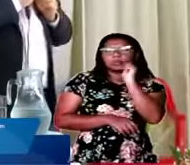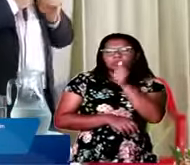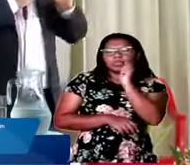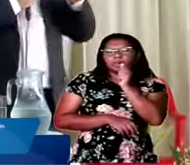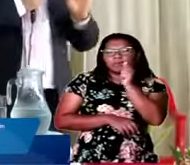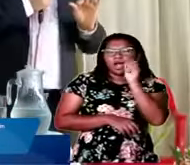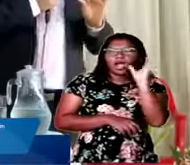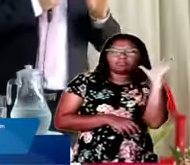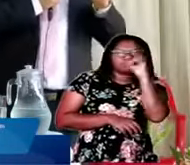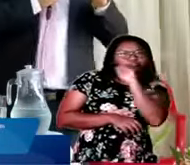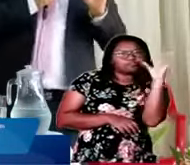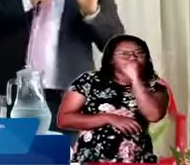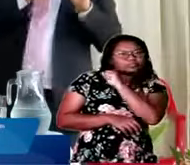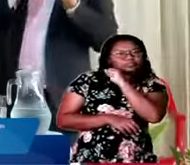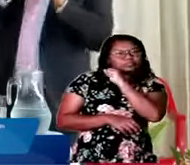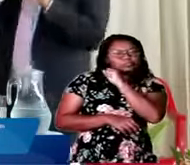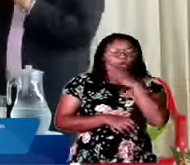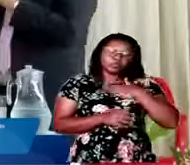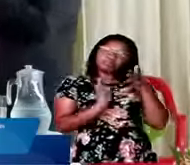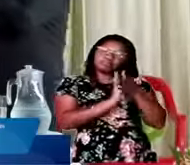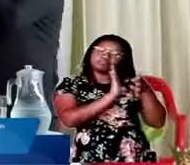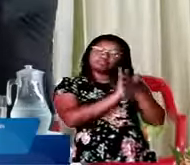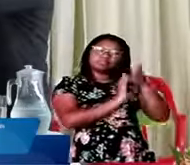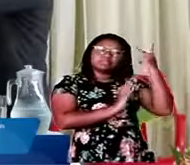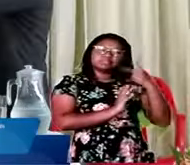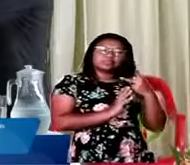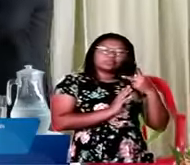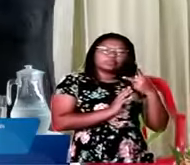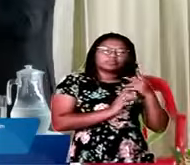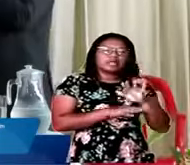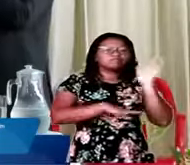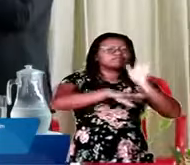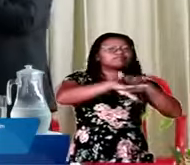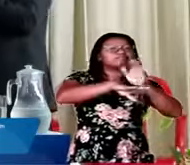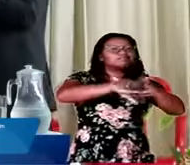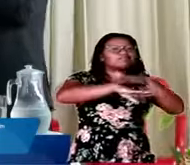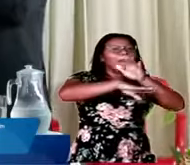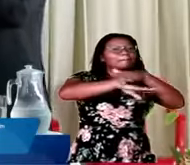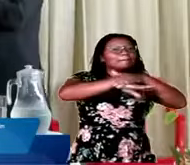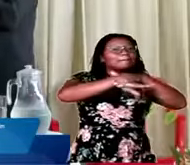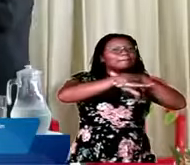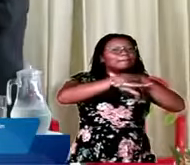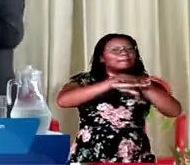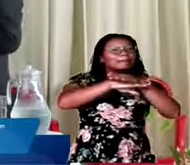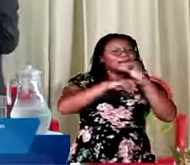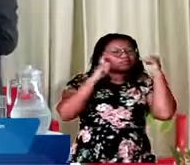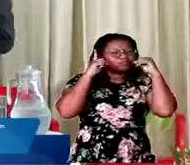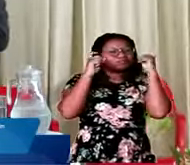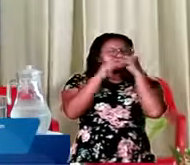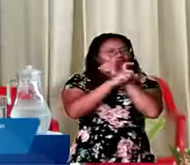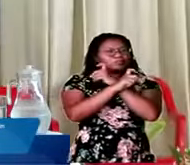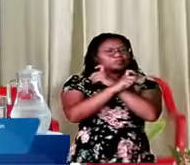Le voy a contar la historia y usted, el llamado a la reflexión. Usted va a reflexionar sobre esto que le voy a contar.